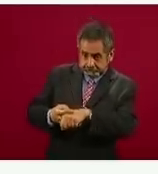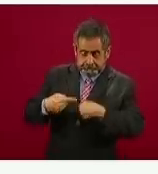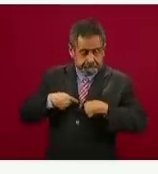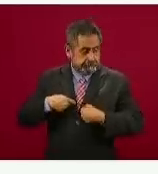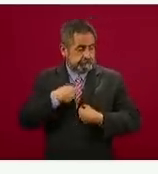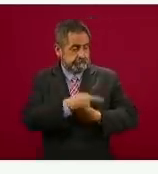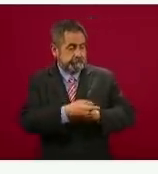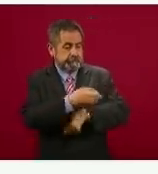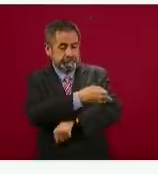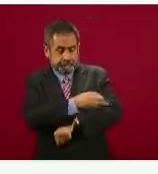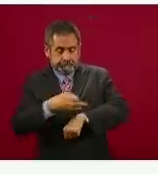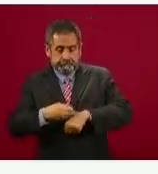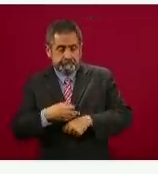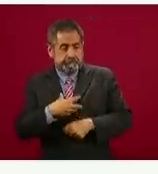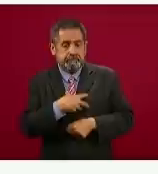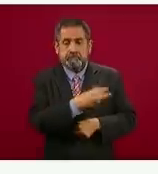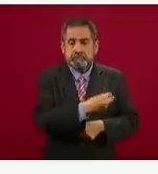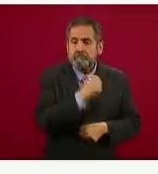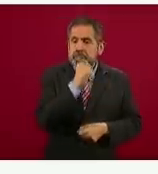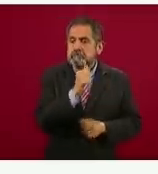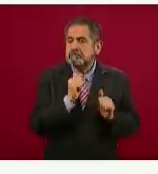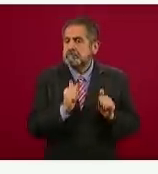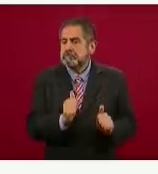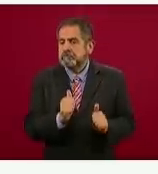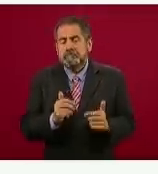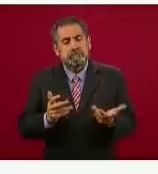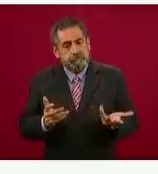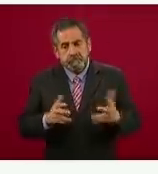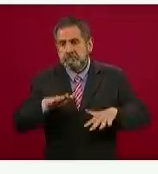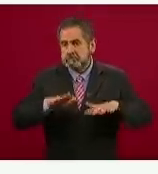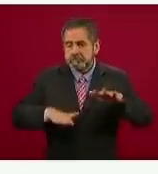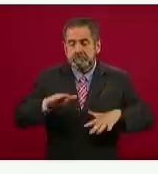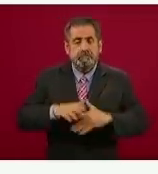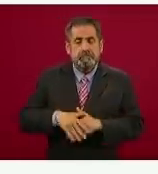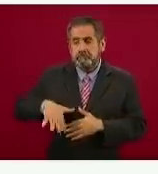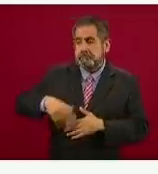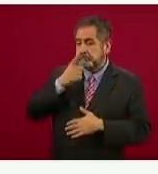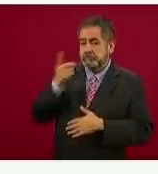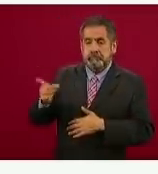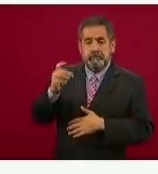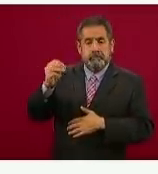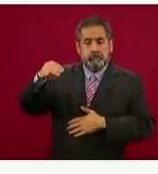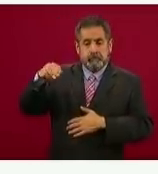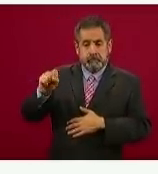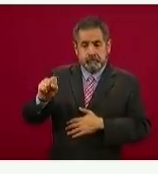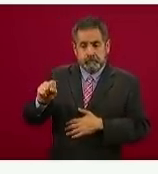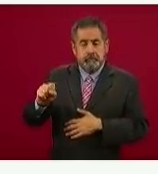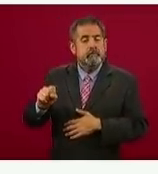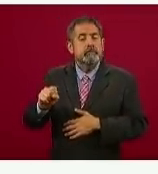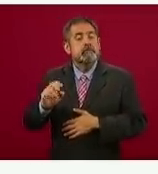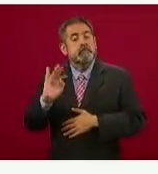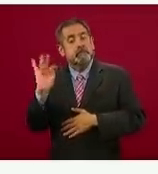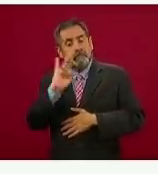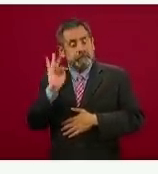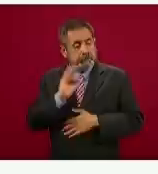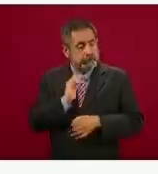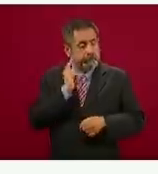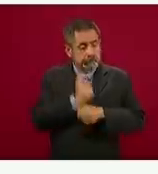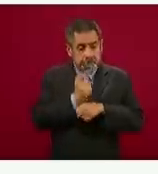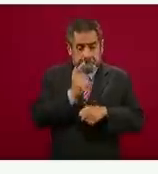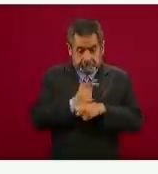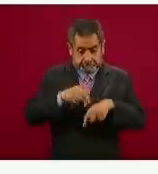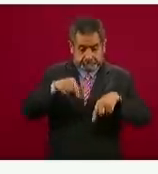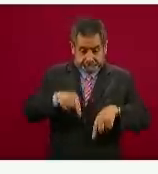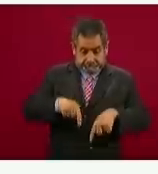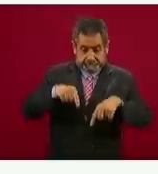a su vez contagien. En la medida, y retomo lo que decía el director general de la Organización Mundial de la Salud, en la medida que detectemos estos